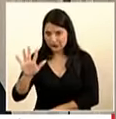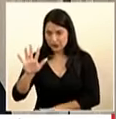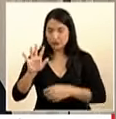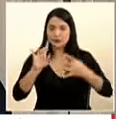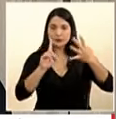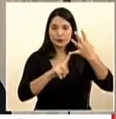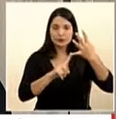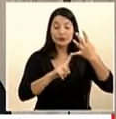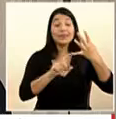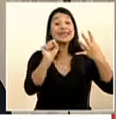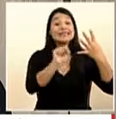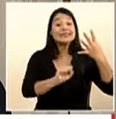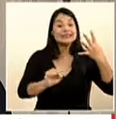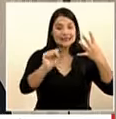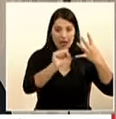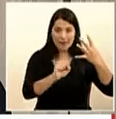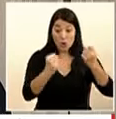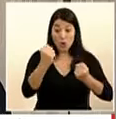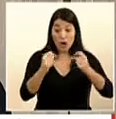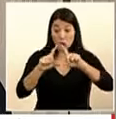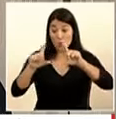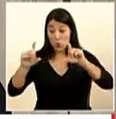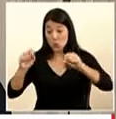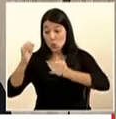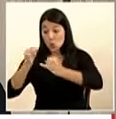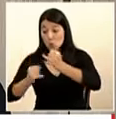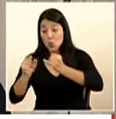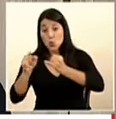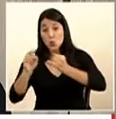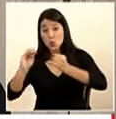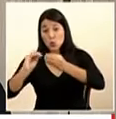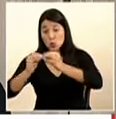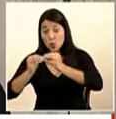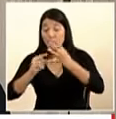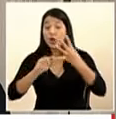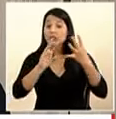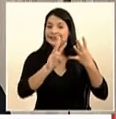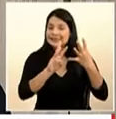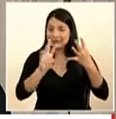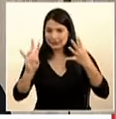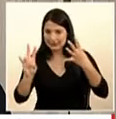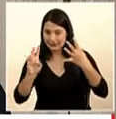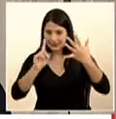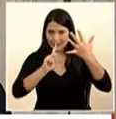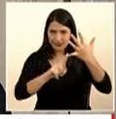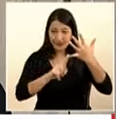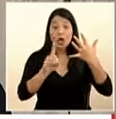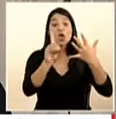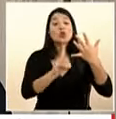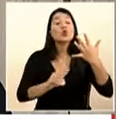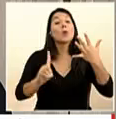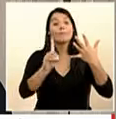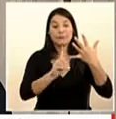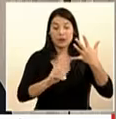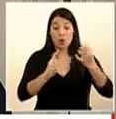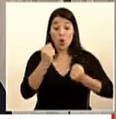el día sábado vehículos cuya placa finaliza en 6 y 7 y el día domingo